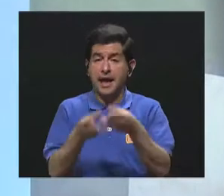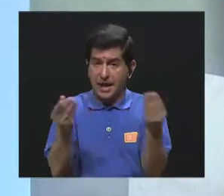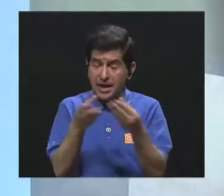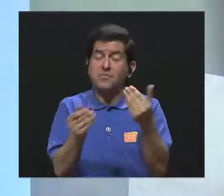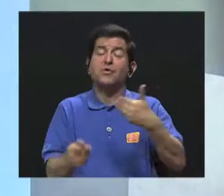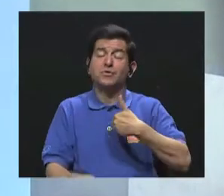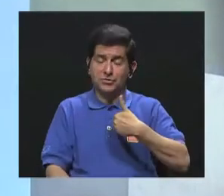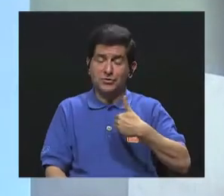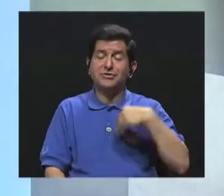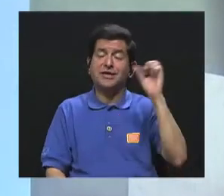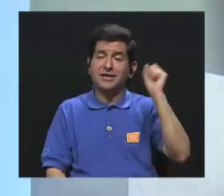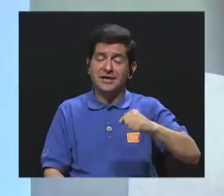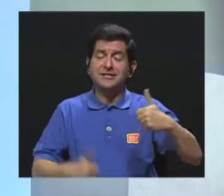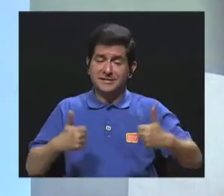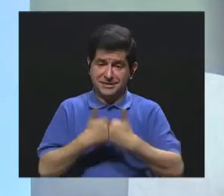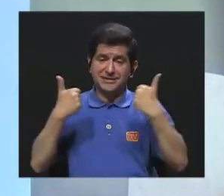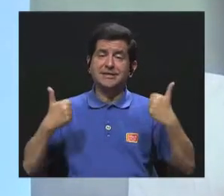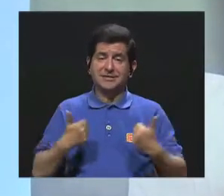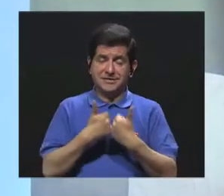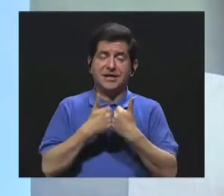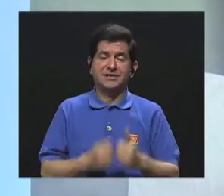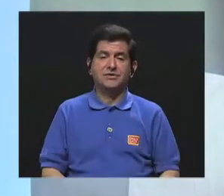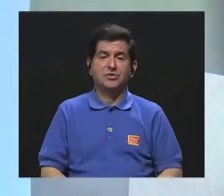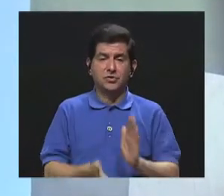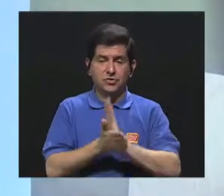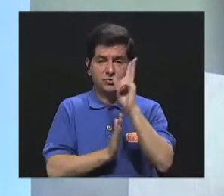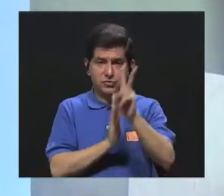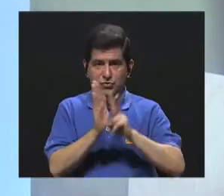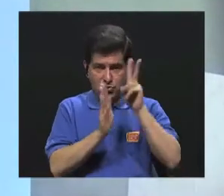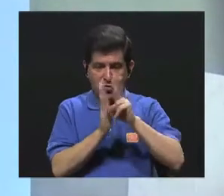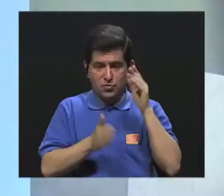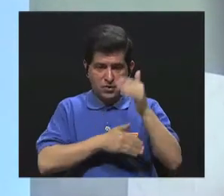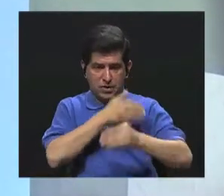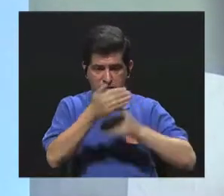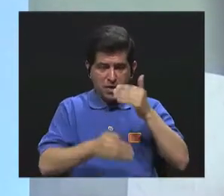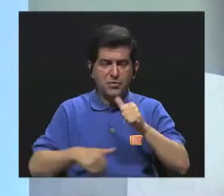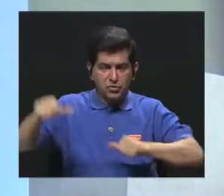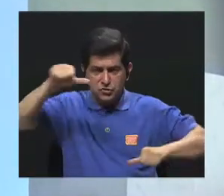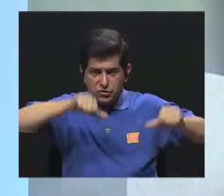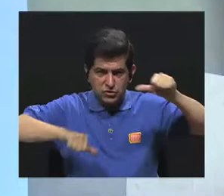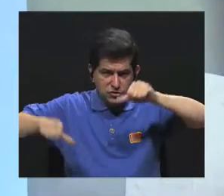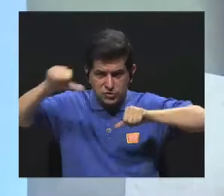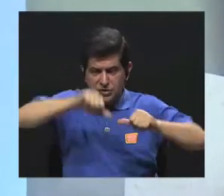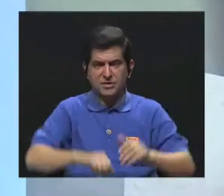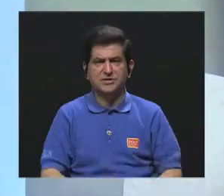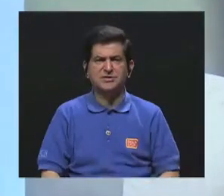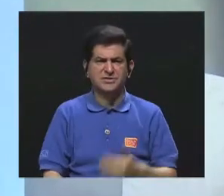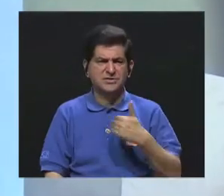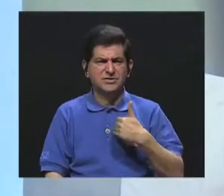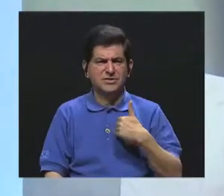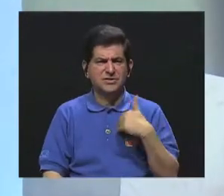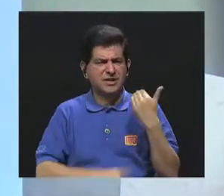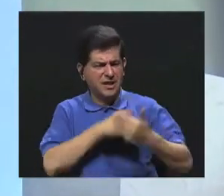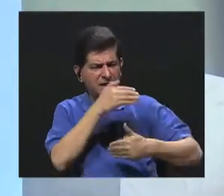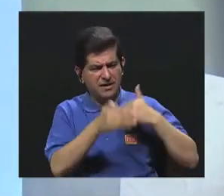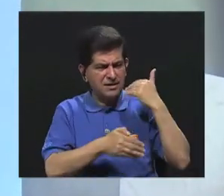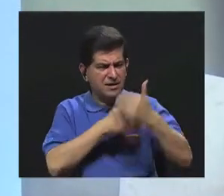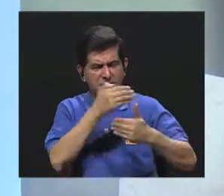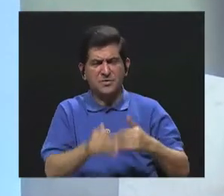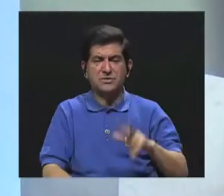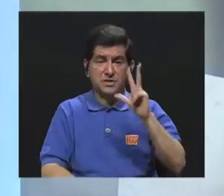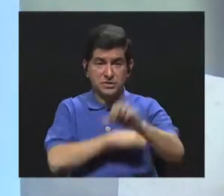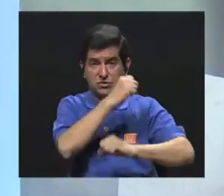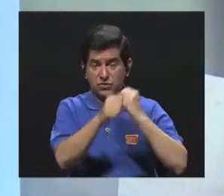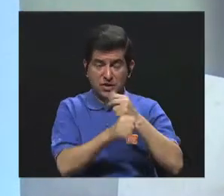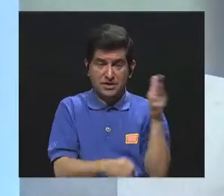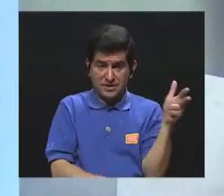tenemos bastantes retos, porque como el documental justamente fue un proceso así experimental, hay bastantes procesos durante estos 3 años